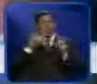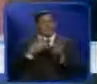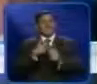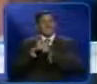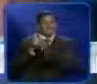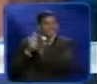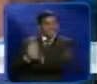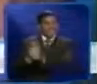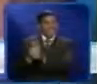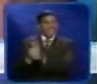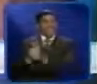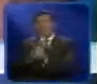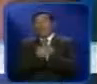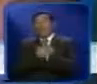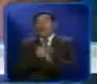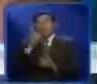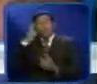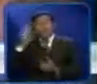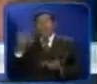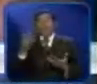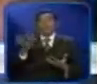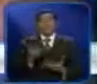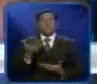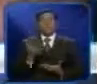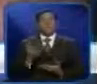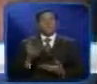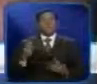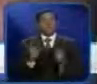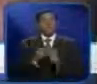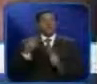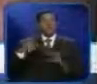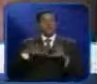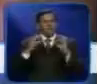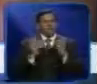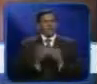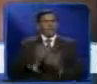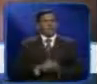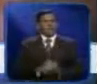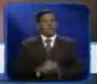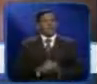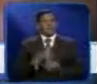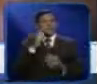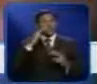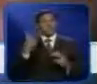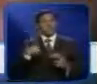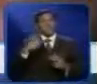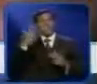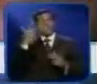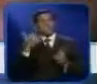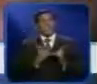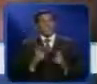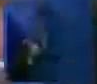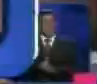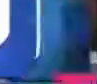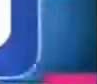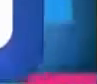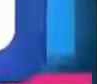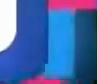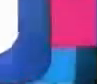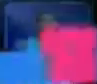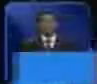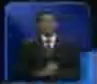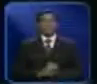puedan disfrutar con él de los momentos más importantes junto a su familia, la cual ya cuenta con 3 hijos.